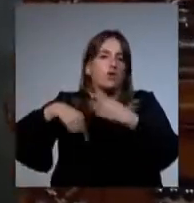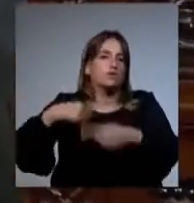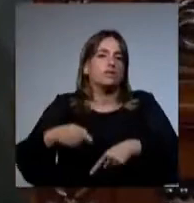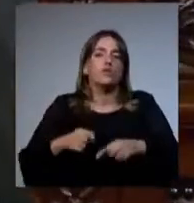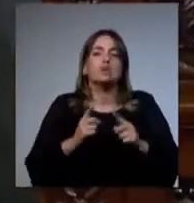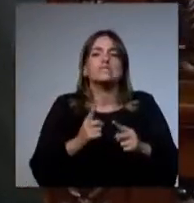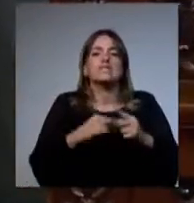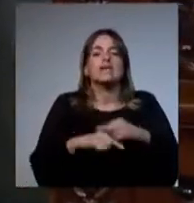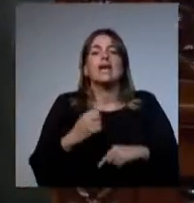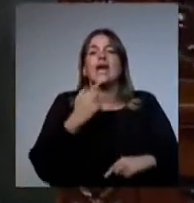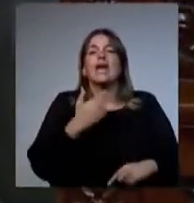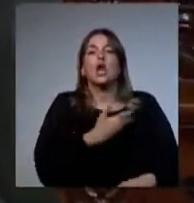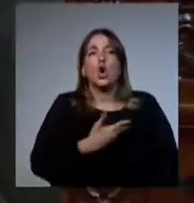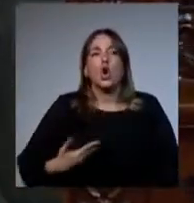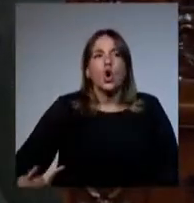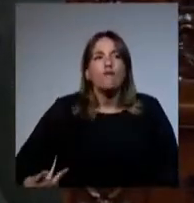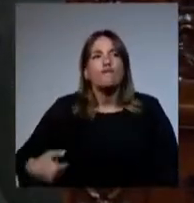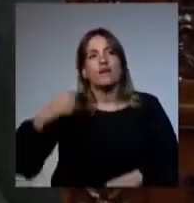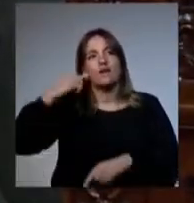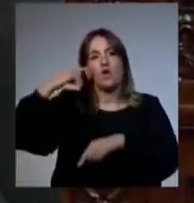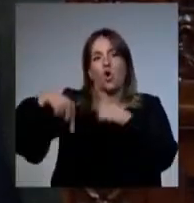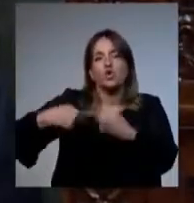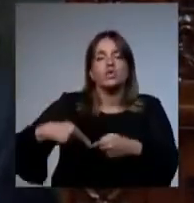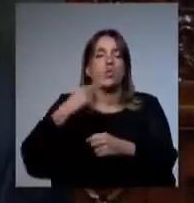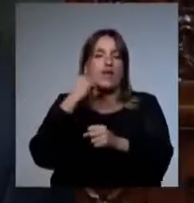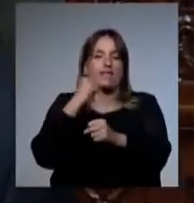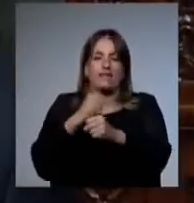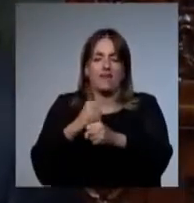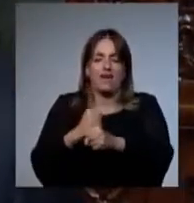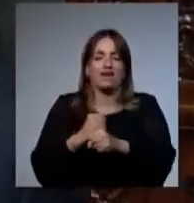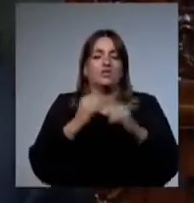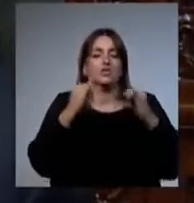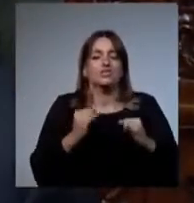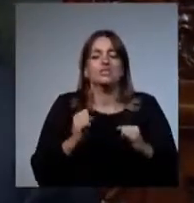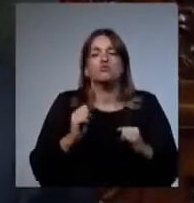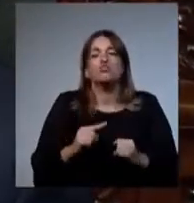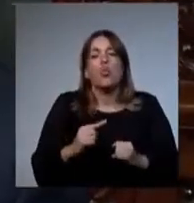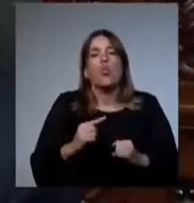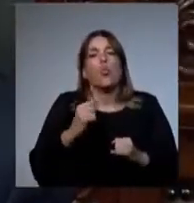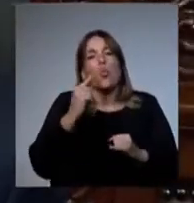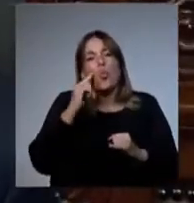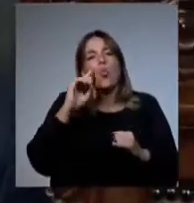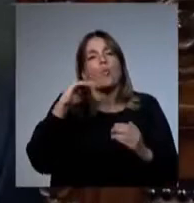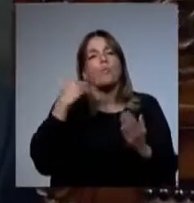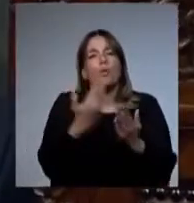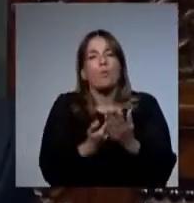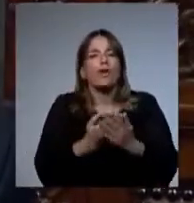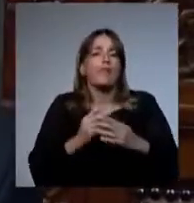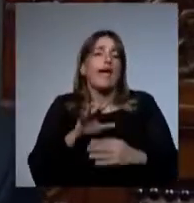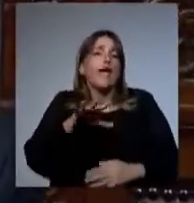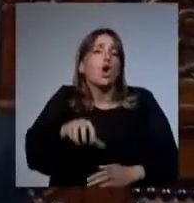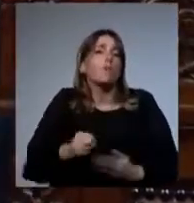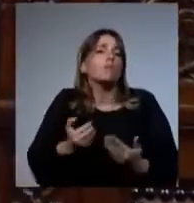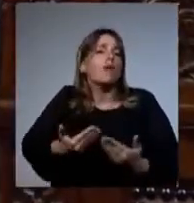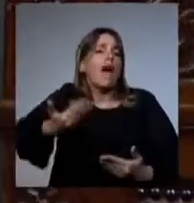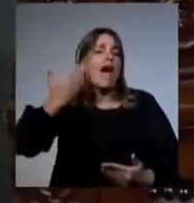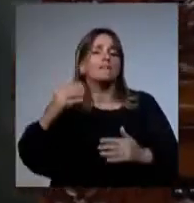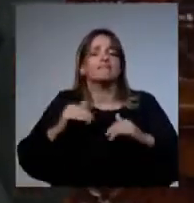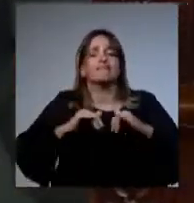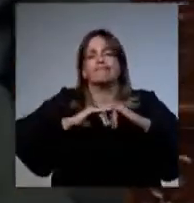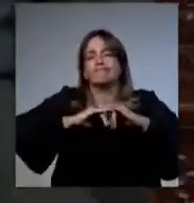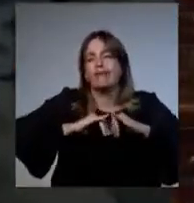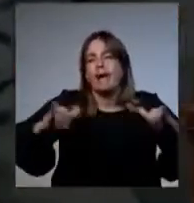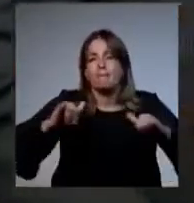nada evitó que el gobierno continuara trabajando en su agenda y en sus compromisos de campaña.